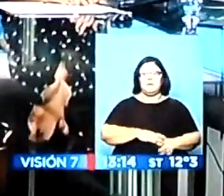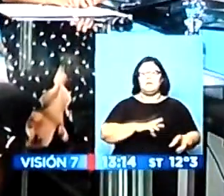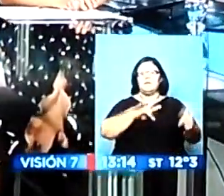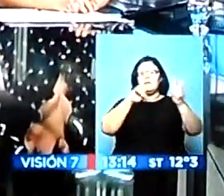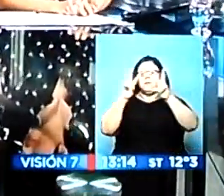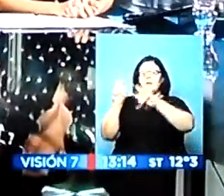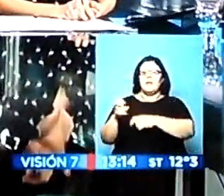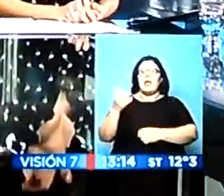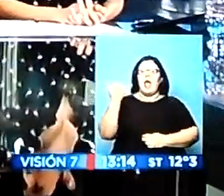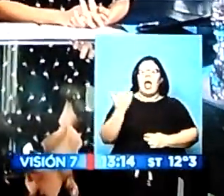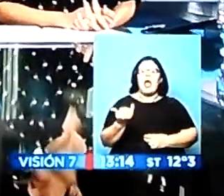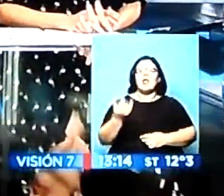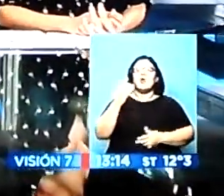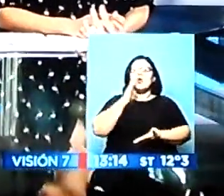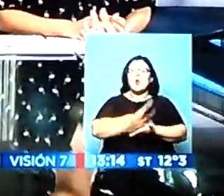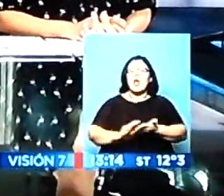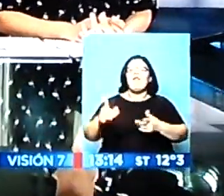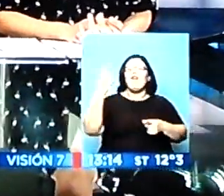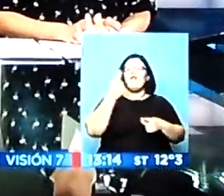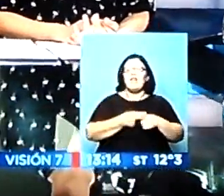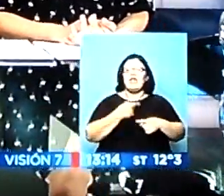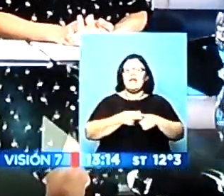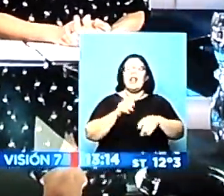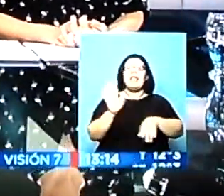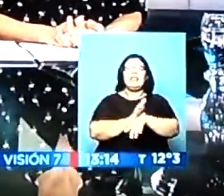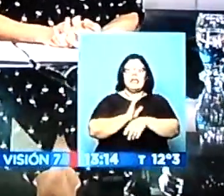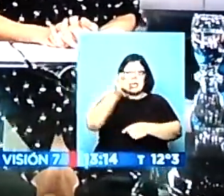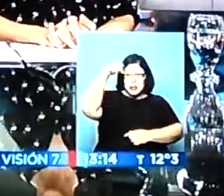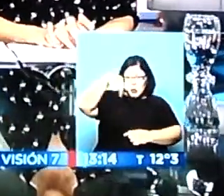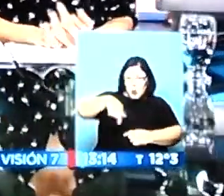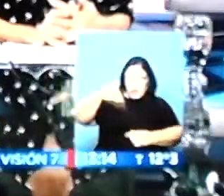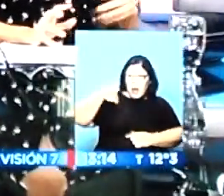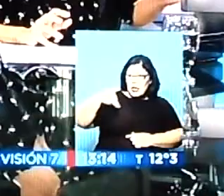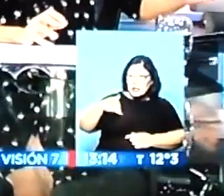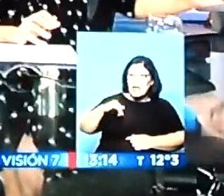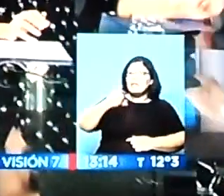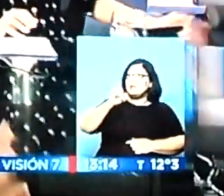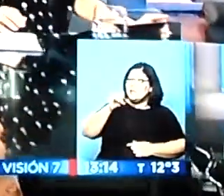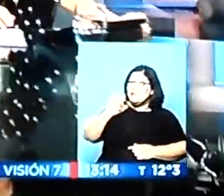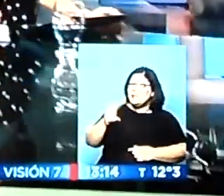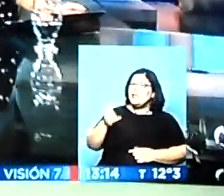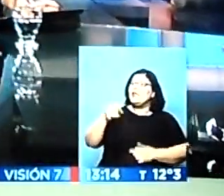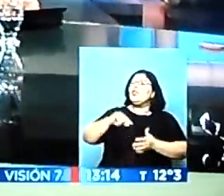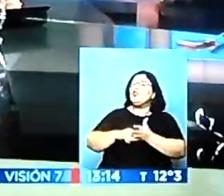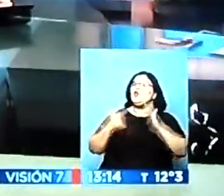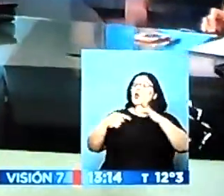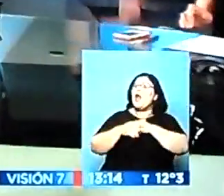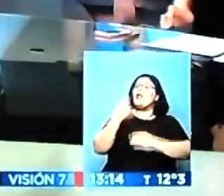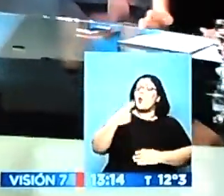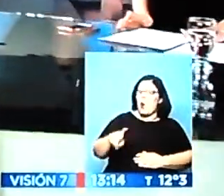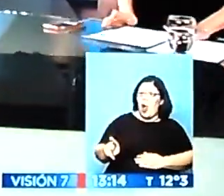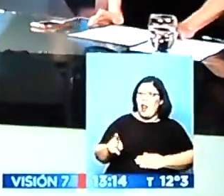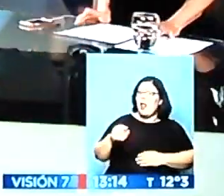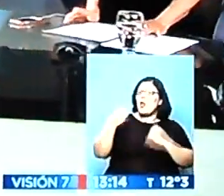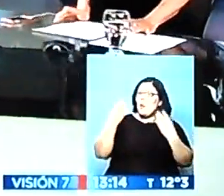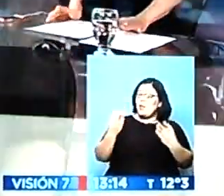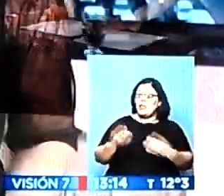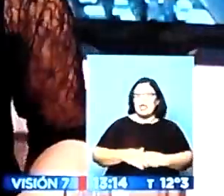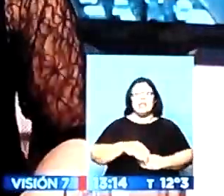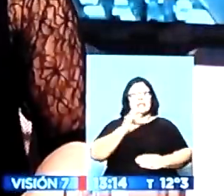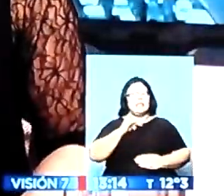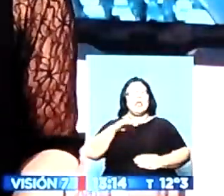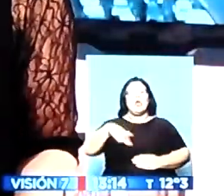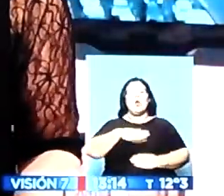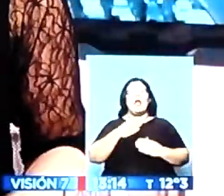Bien, hay un nuevo festival de cine, una nueva edición en el sur de nuestro país. Sí, señor, ¿en qué ciudad, Gabriela Radio? Hola, Gabriela. ¿Cómo les va? Muy buenas tardes. En